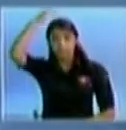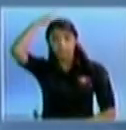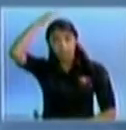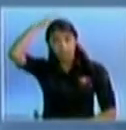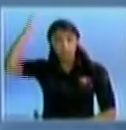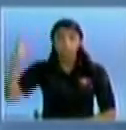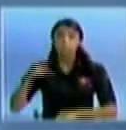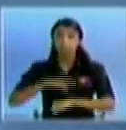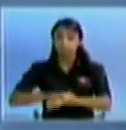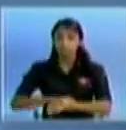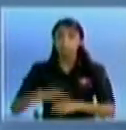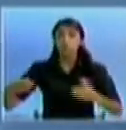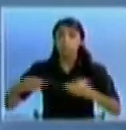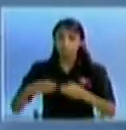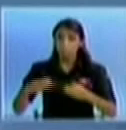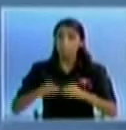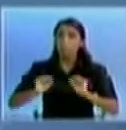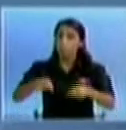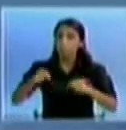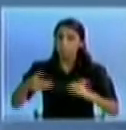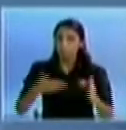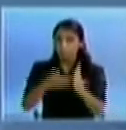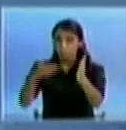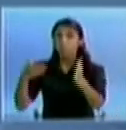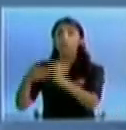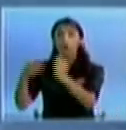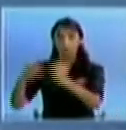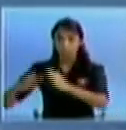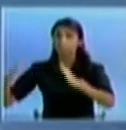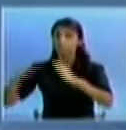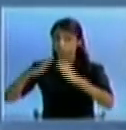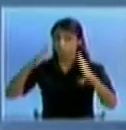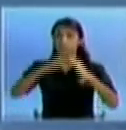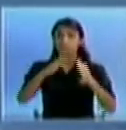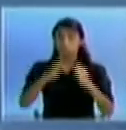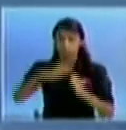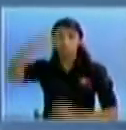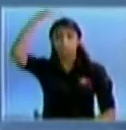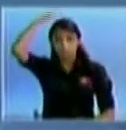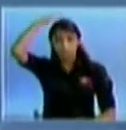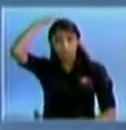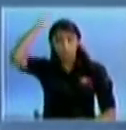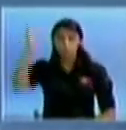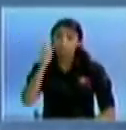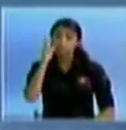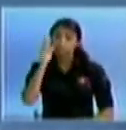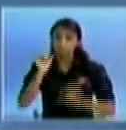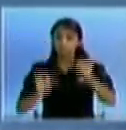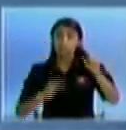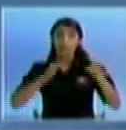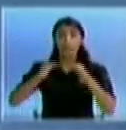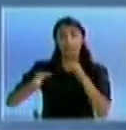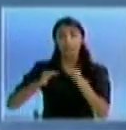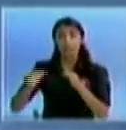interceptaron un grupo de motorizados que amedrentaban a varias zonas residenciales de esta jurisdicción. Vamos a escuchar sus